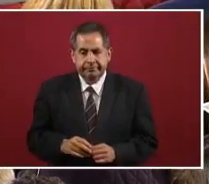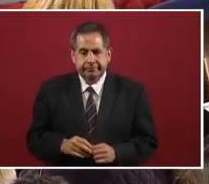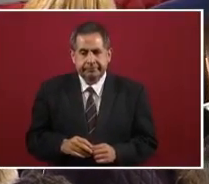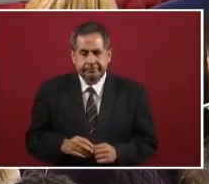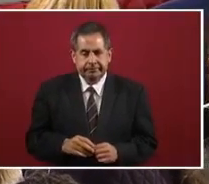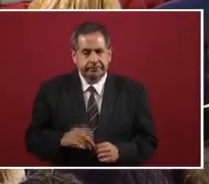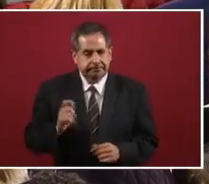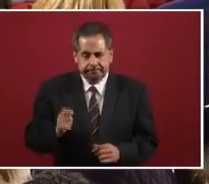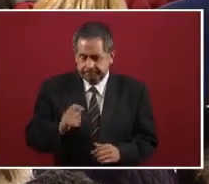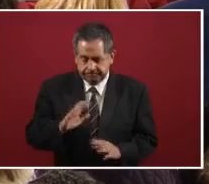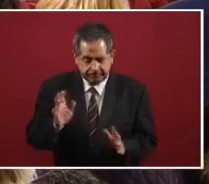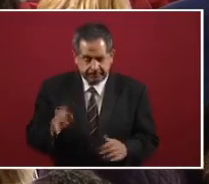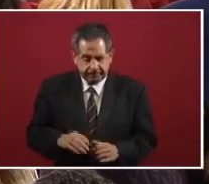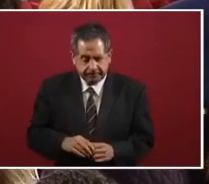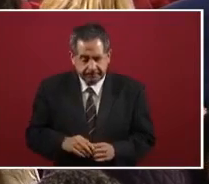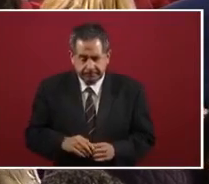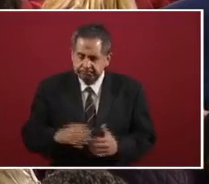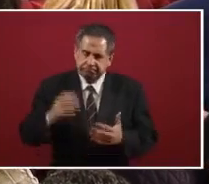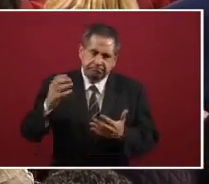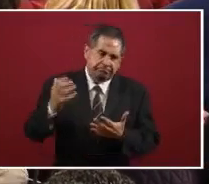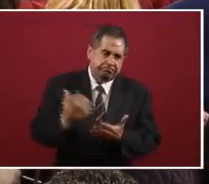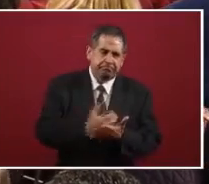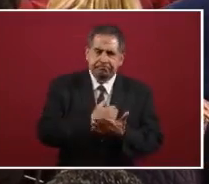se había triunfado,